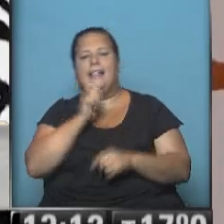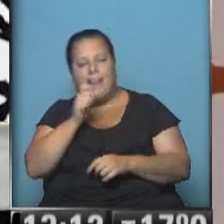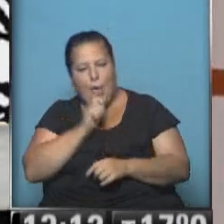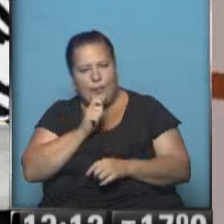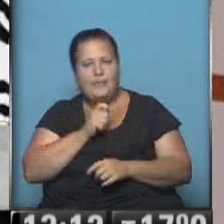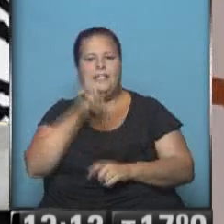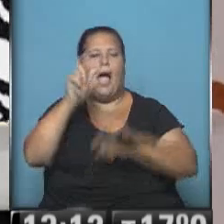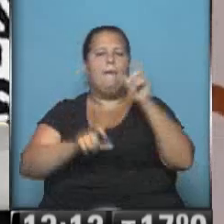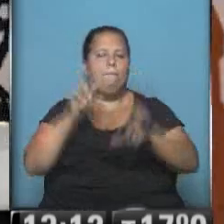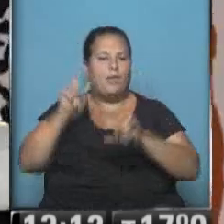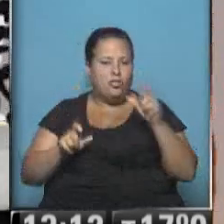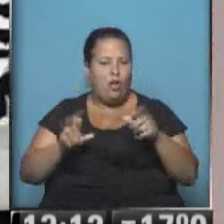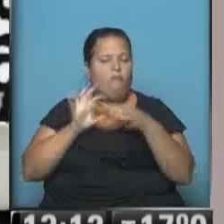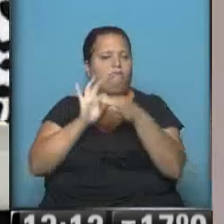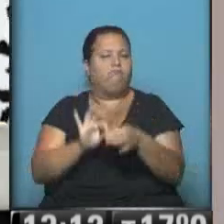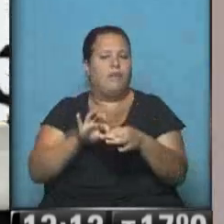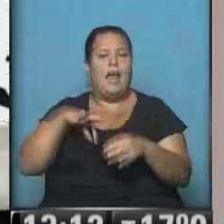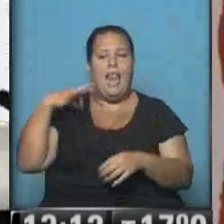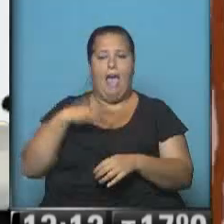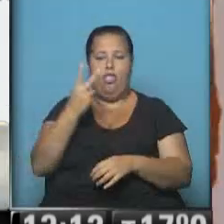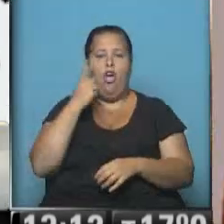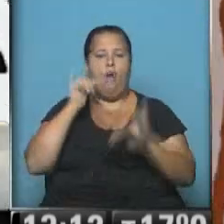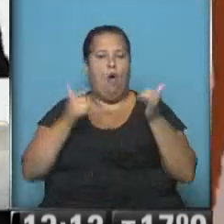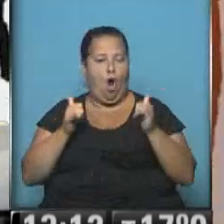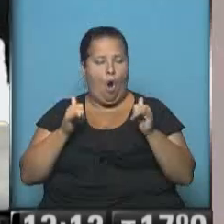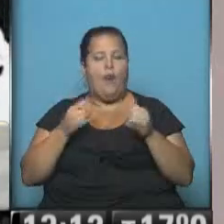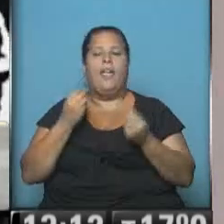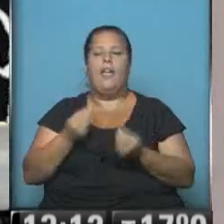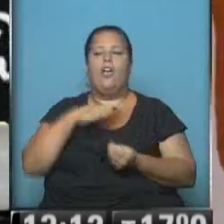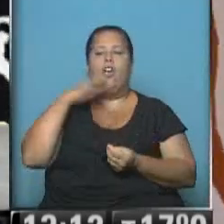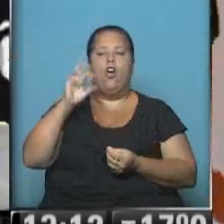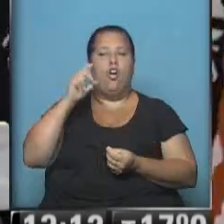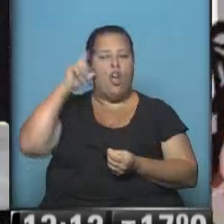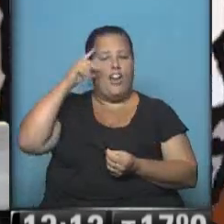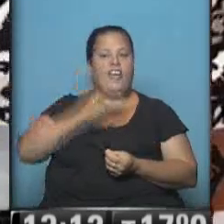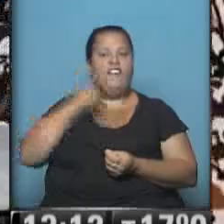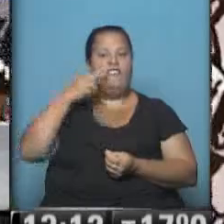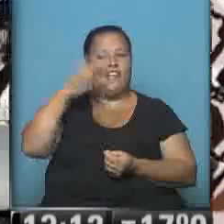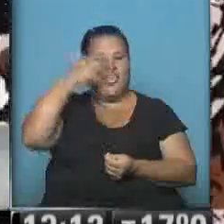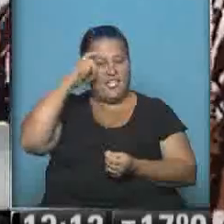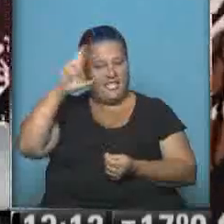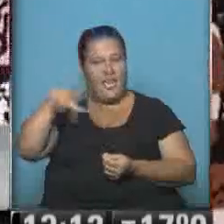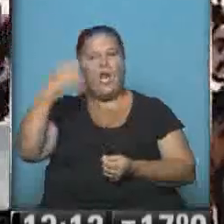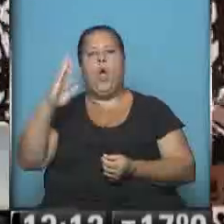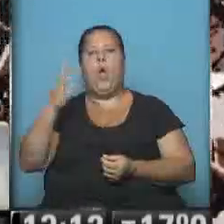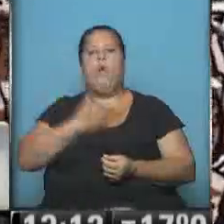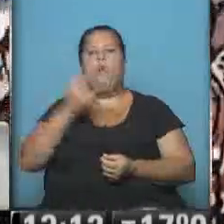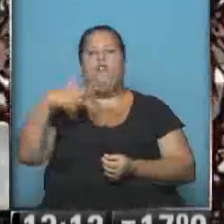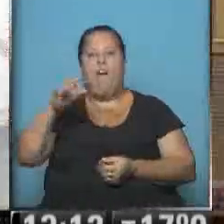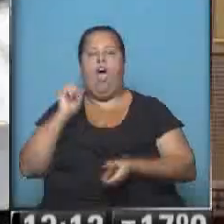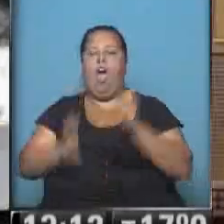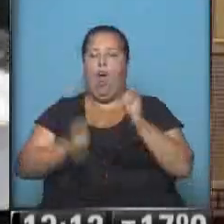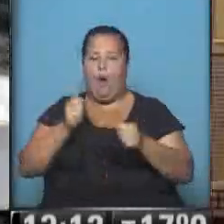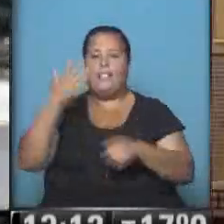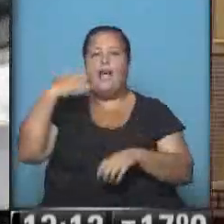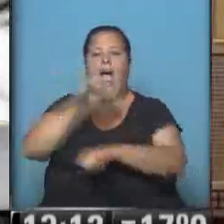a personajes ligados a la vida de estos dos jóvenes, como fueron Jorge Fisher y Miguel Ángel Bufano, militantes obreros que